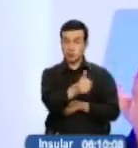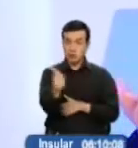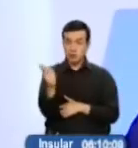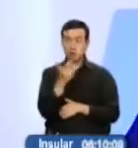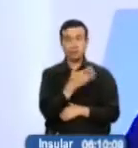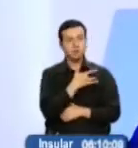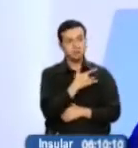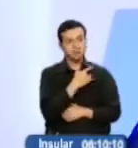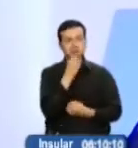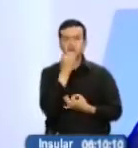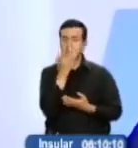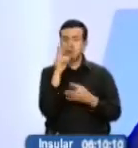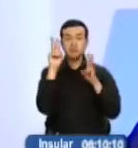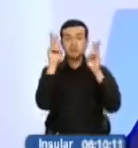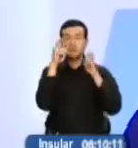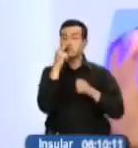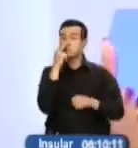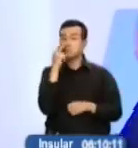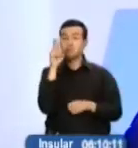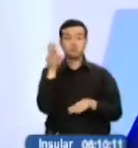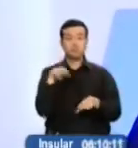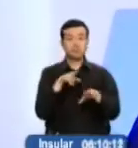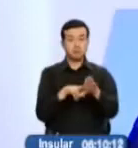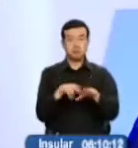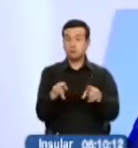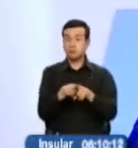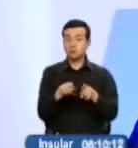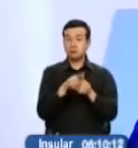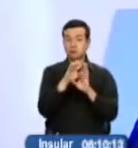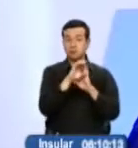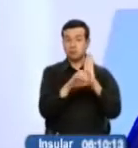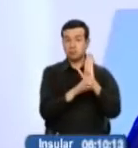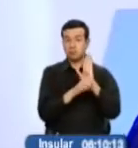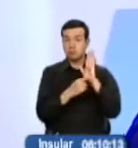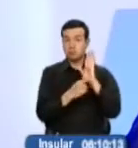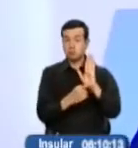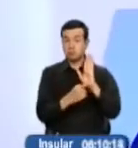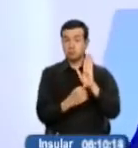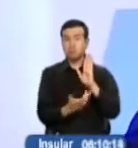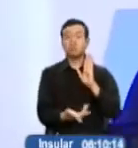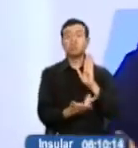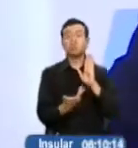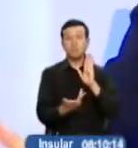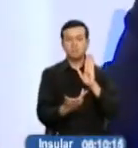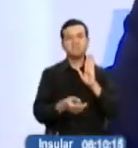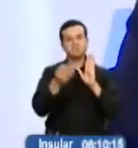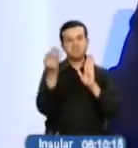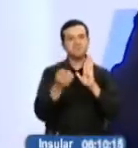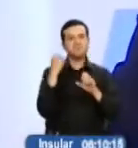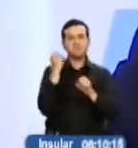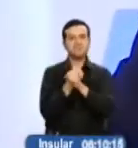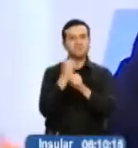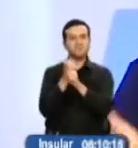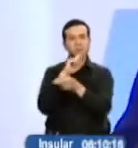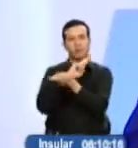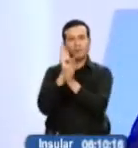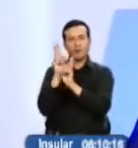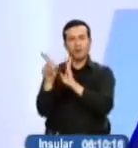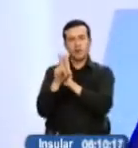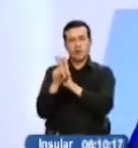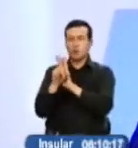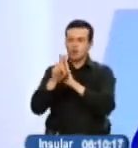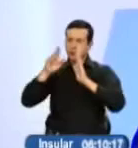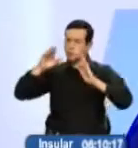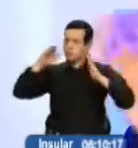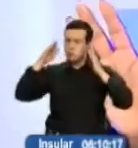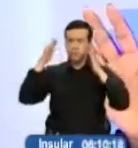pueda expresar sobre un tema de interés nacional, tal como plantea la Constitución de la República, nos permite seguir trabajando en esas reformas legales y en esa